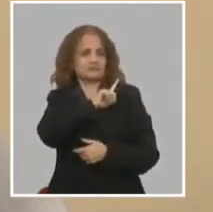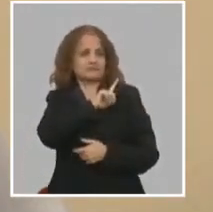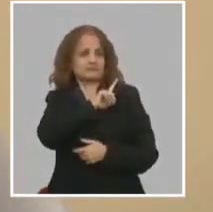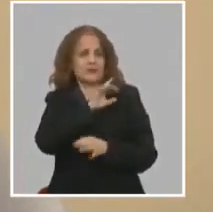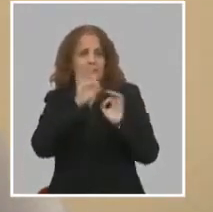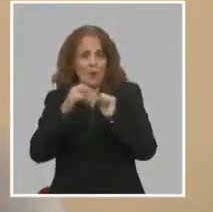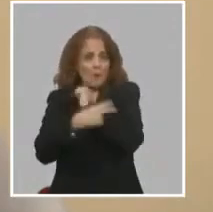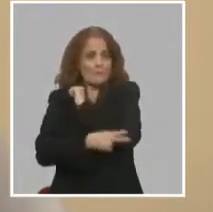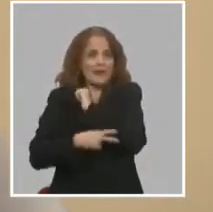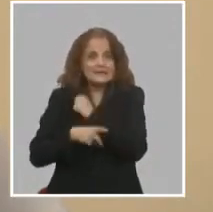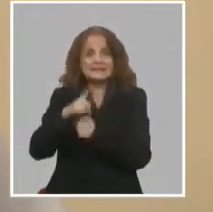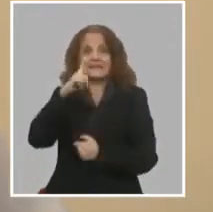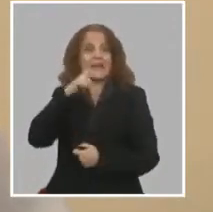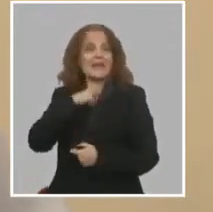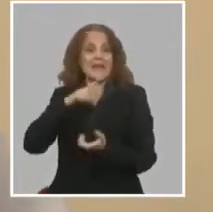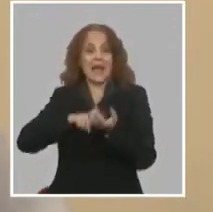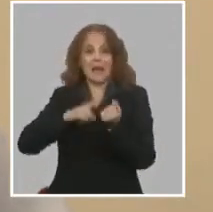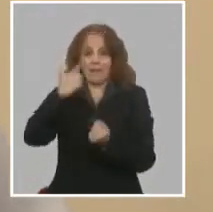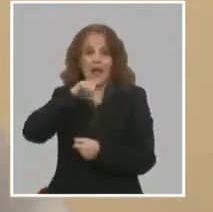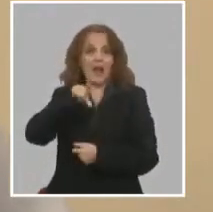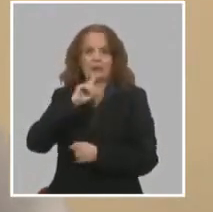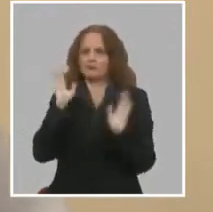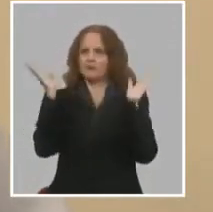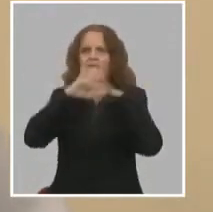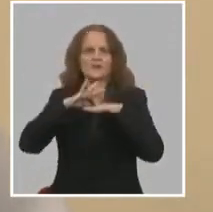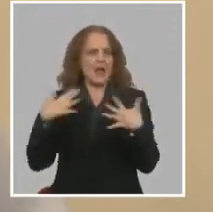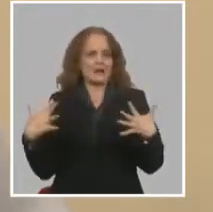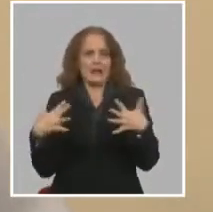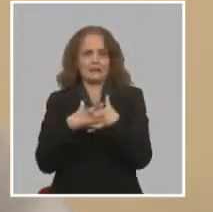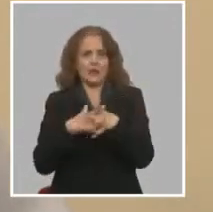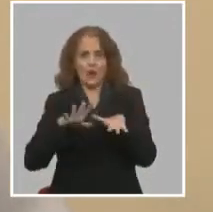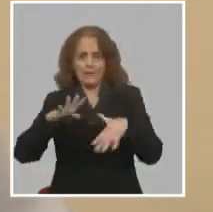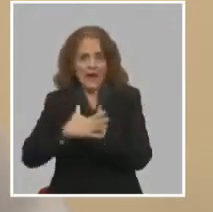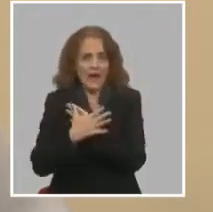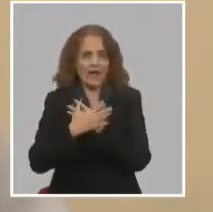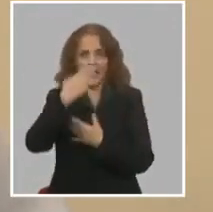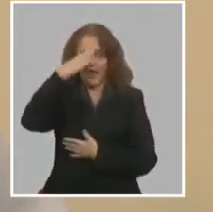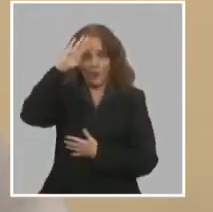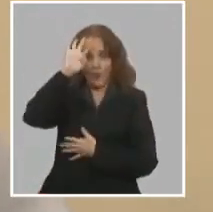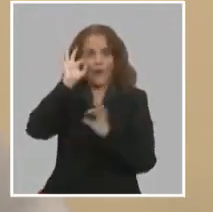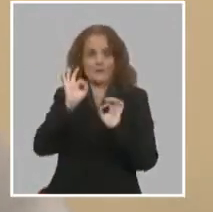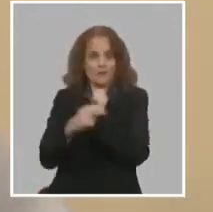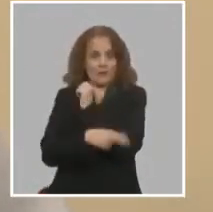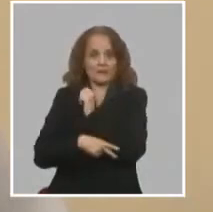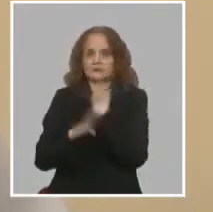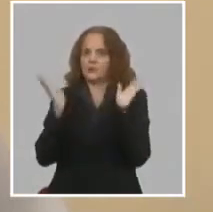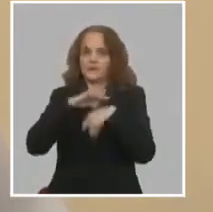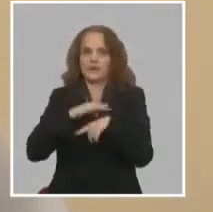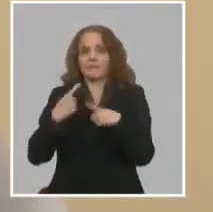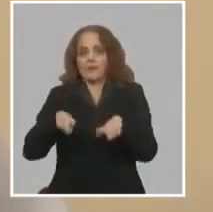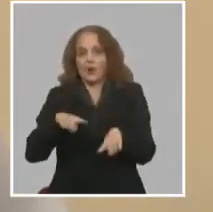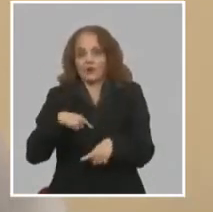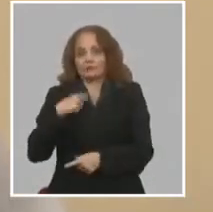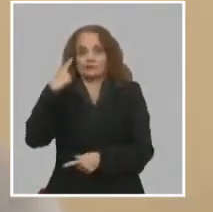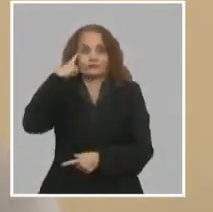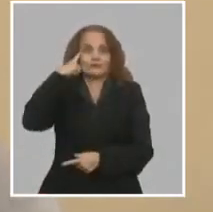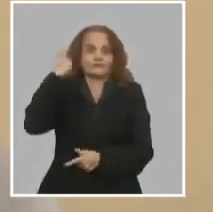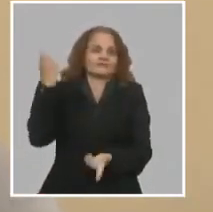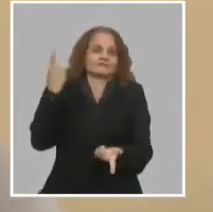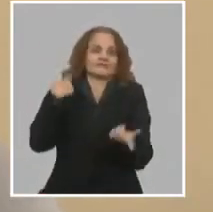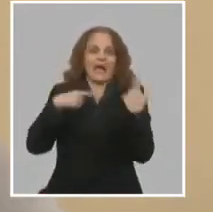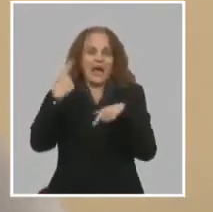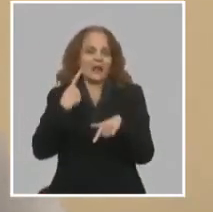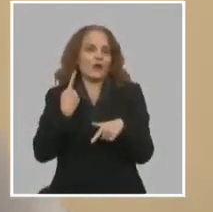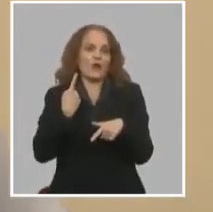Cuba, diplomáticas me uh-huh. refiero. Y entonces era para nosotros curioso estar en un país con una cultura